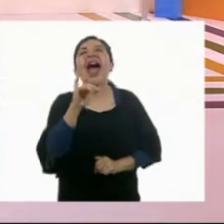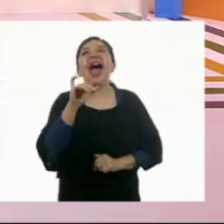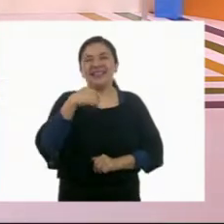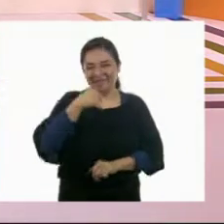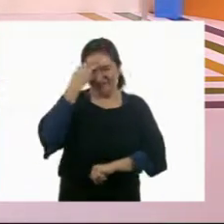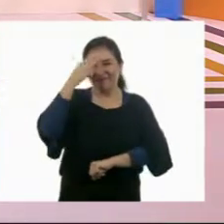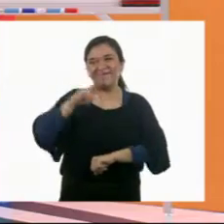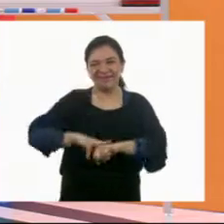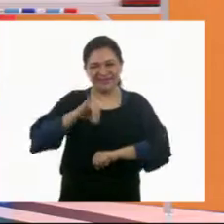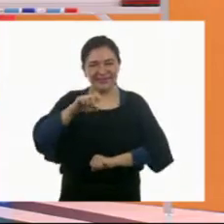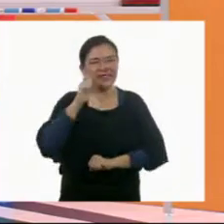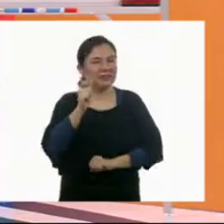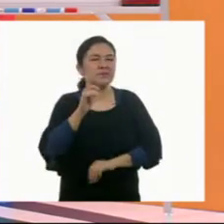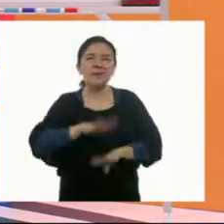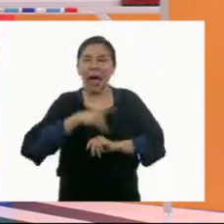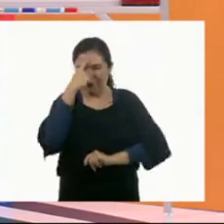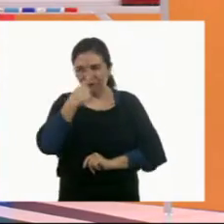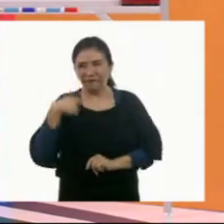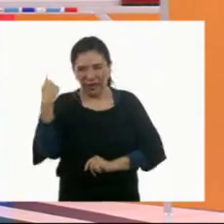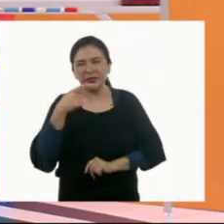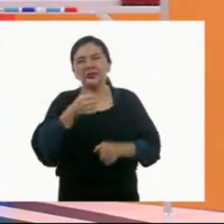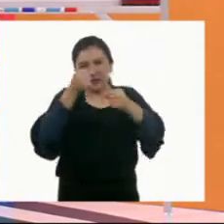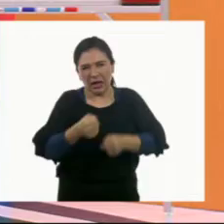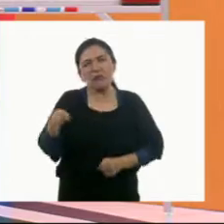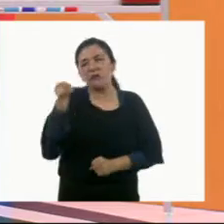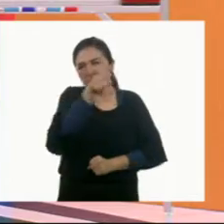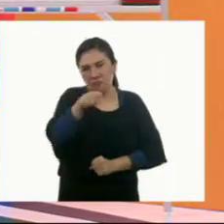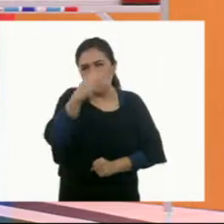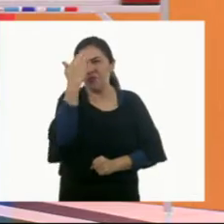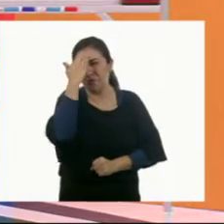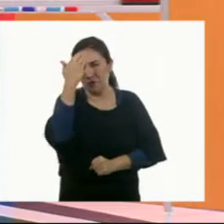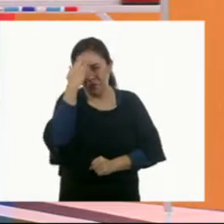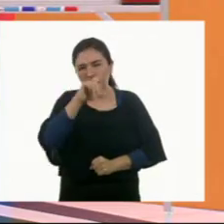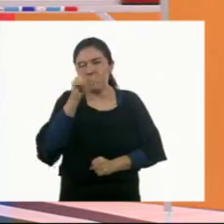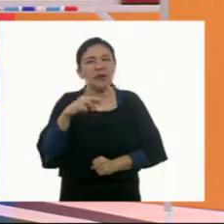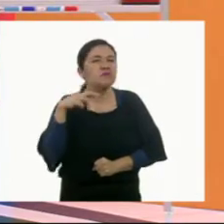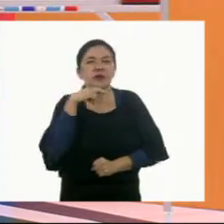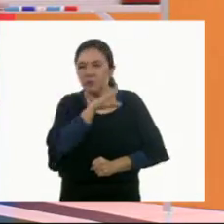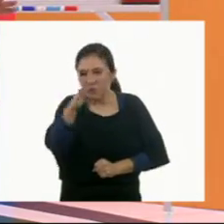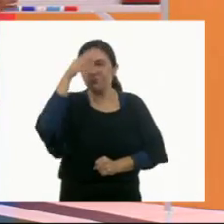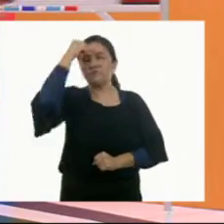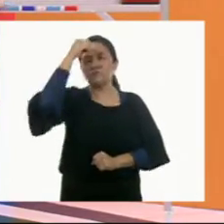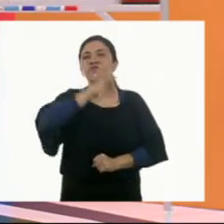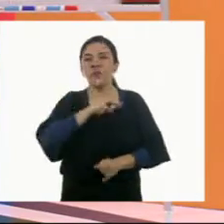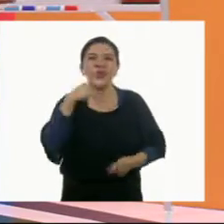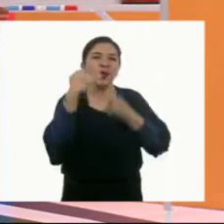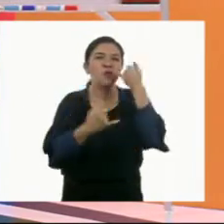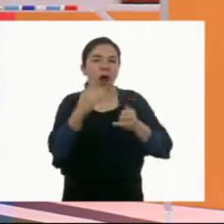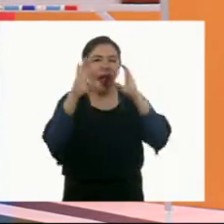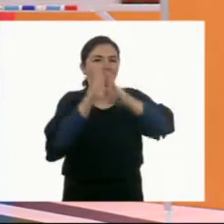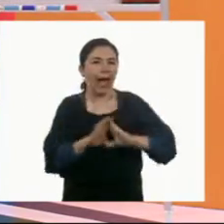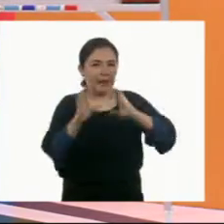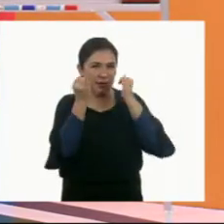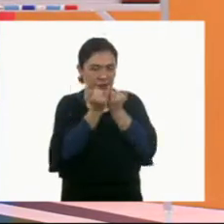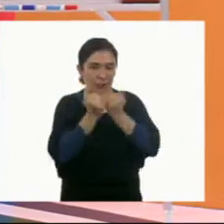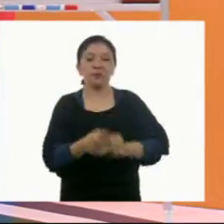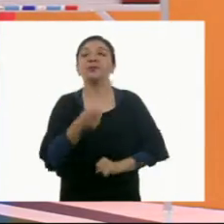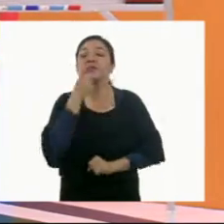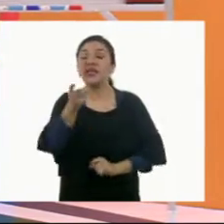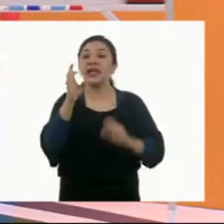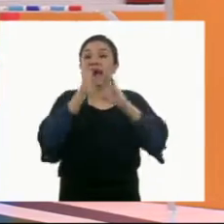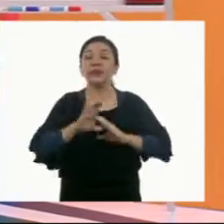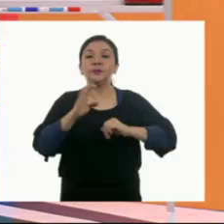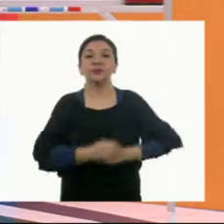acuerdo. Van a ver porque es muy sencilla. Seguramente ustedes en su casa se la van a aprender inmediato y la van a poder empezar a cantar. La canción